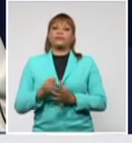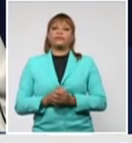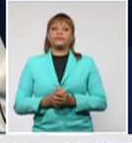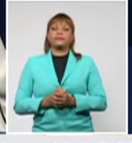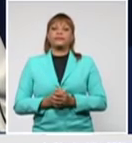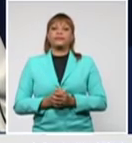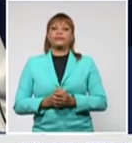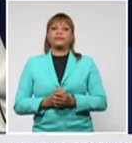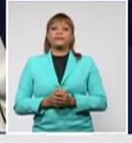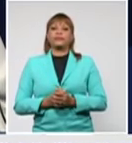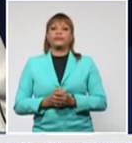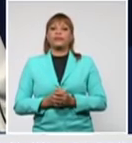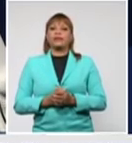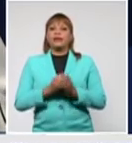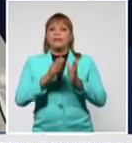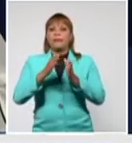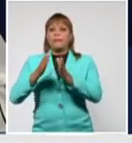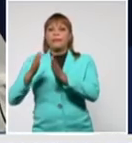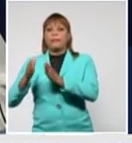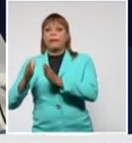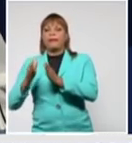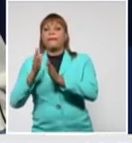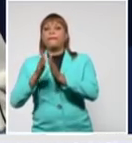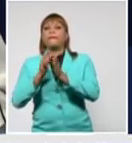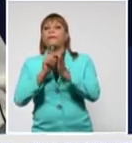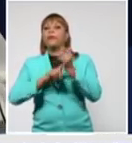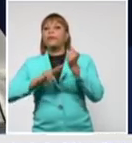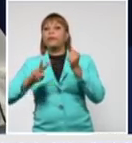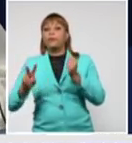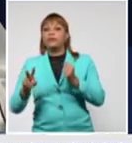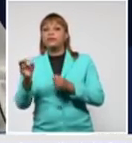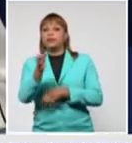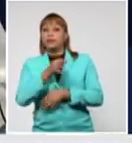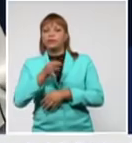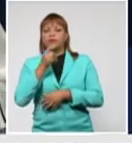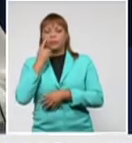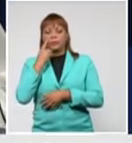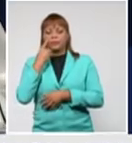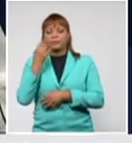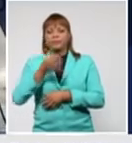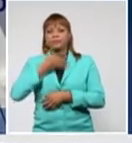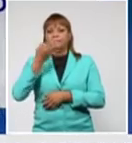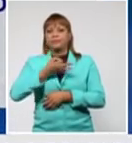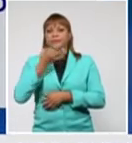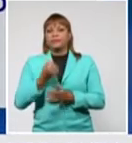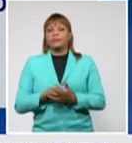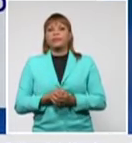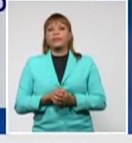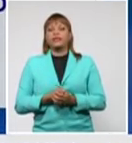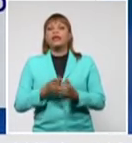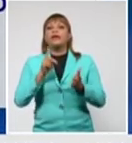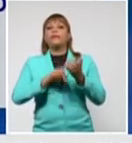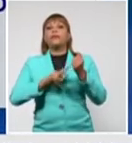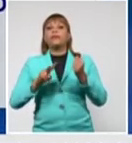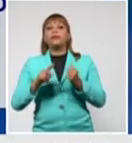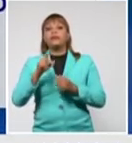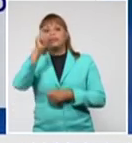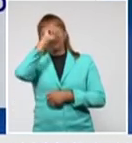Por provincias y municipios, vamos a ver. Por provincia de Santi